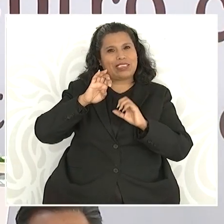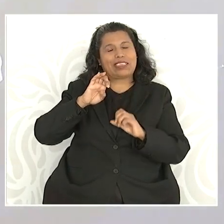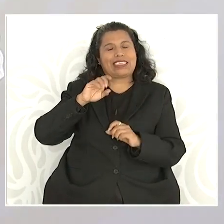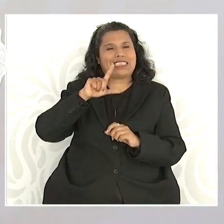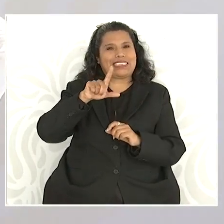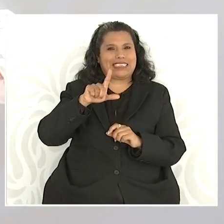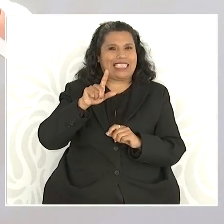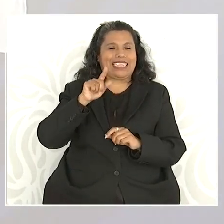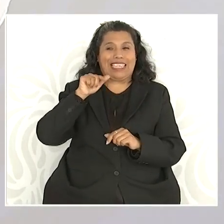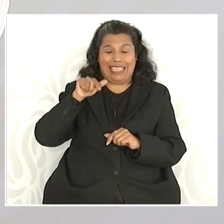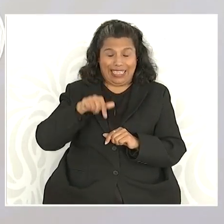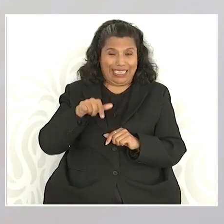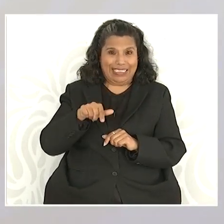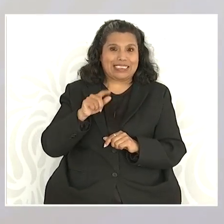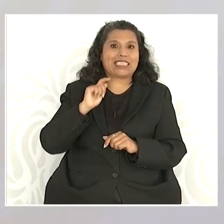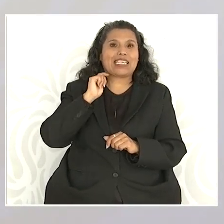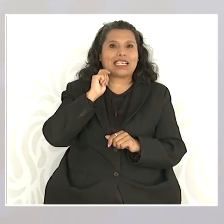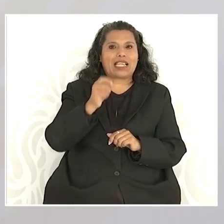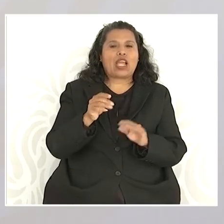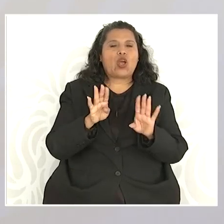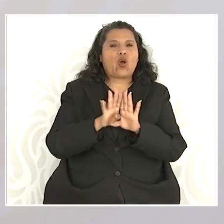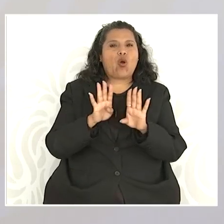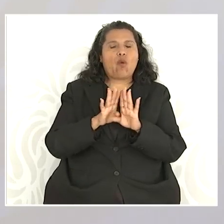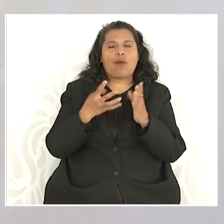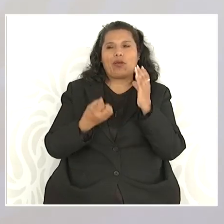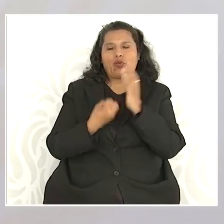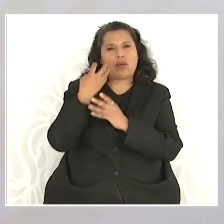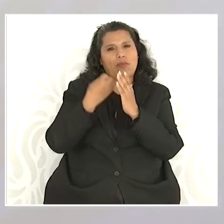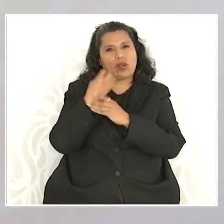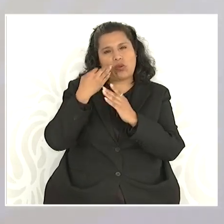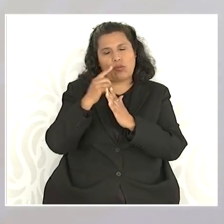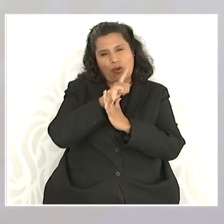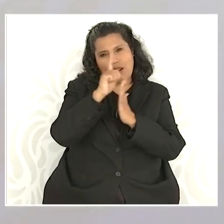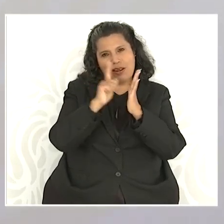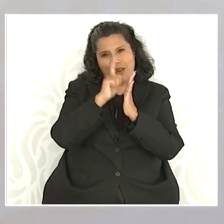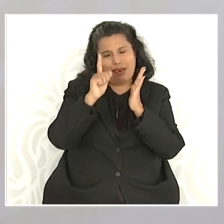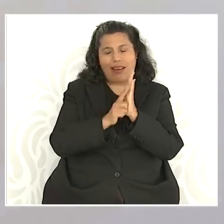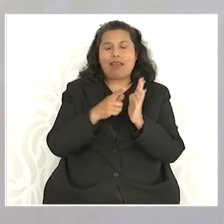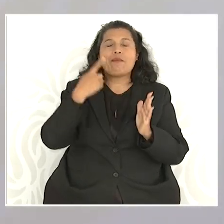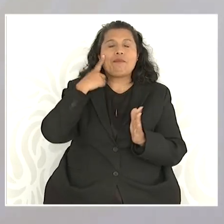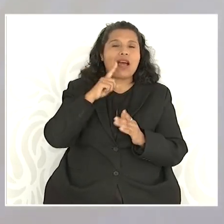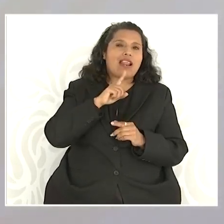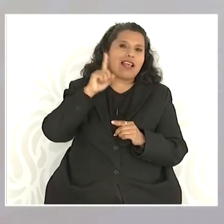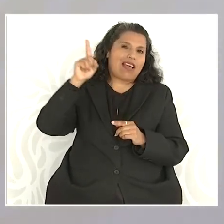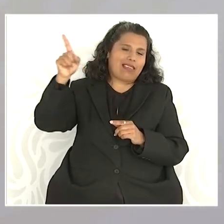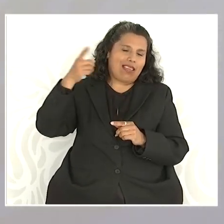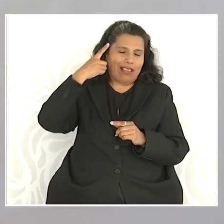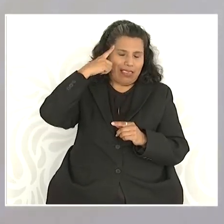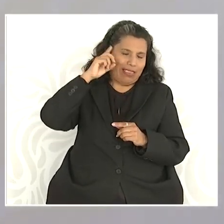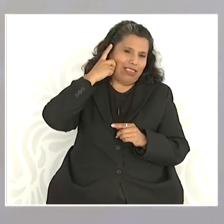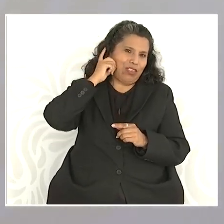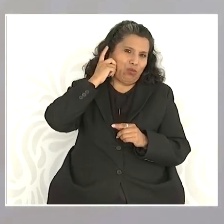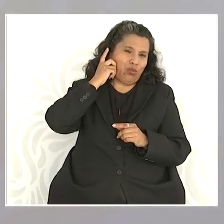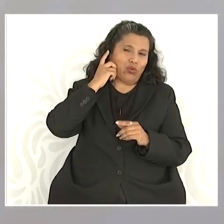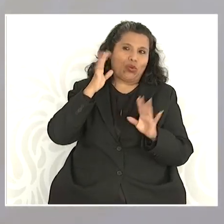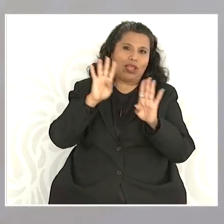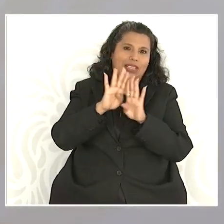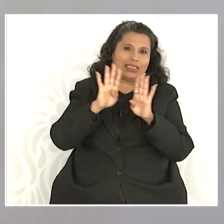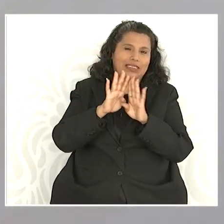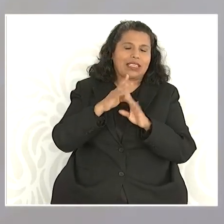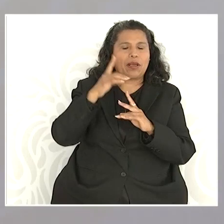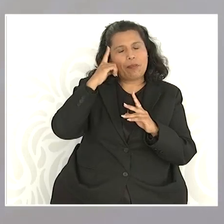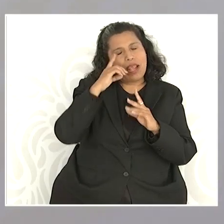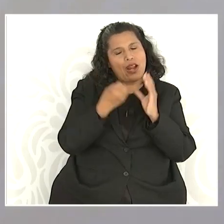1917, envió 20 iniciativas a la Cámara de Diputados, 18 de ellas de